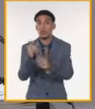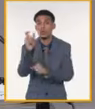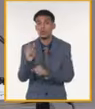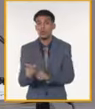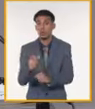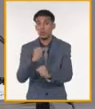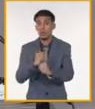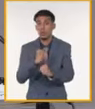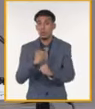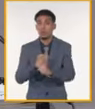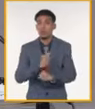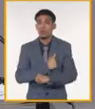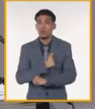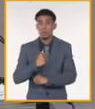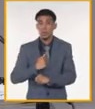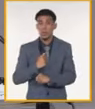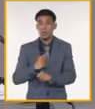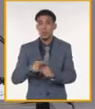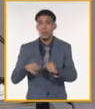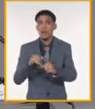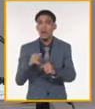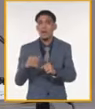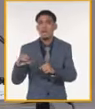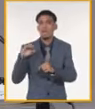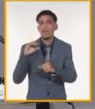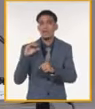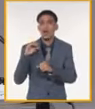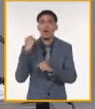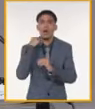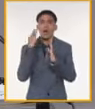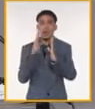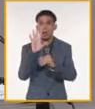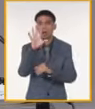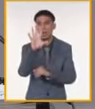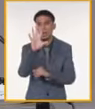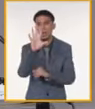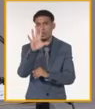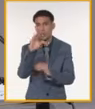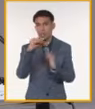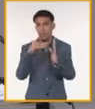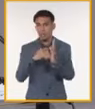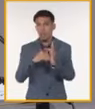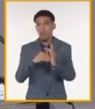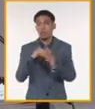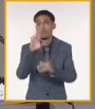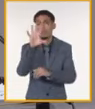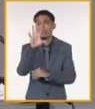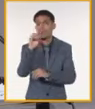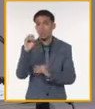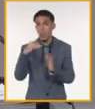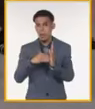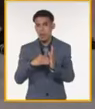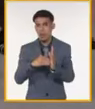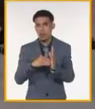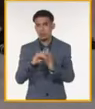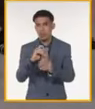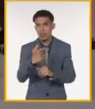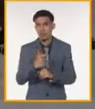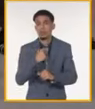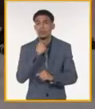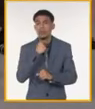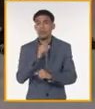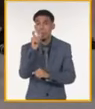con ingresos anuales superiores a los 500,000 pes solo solo Los Superiores a 500000 Exacto quienes obtengan ingresos